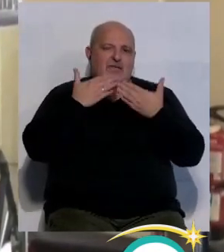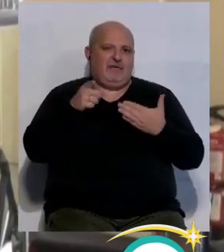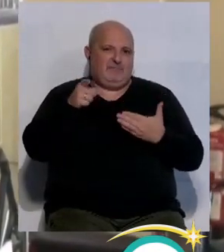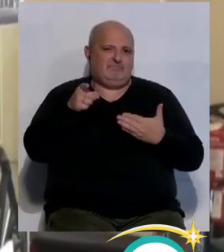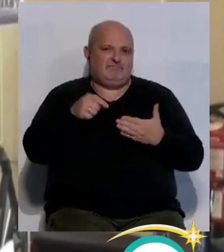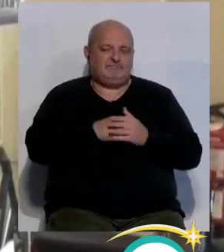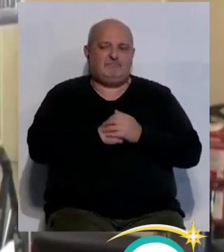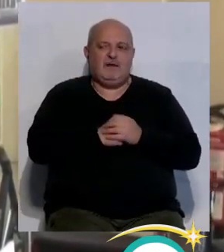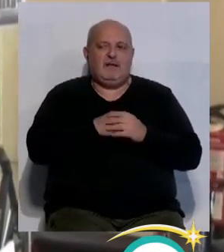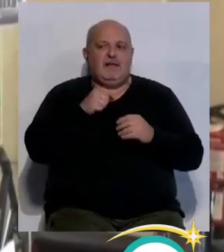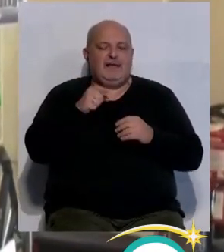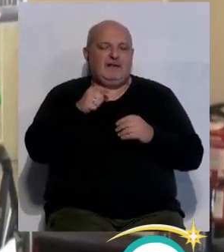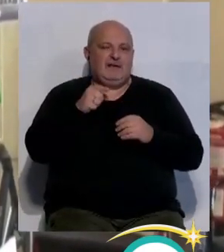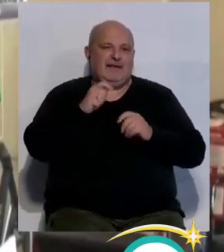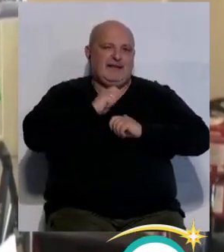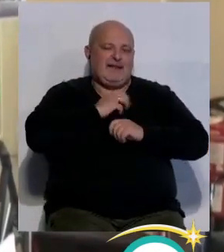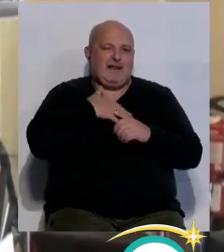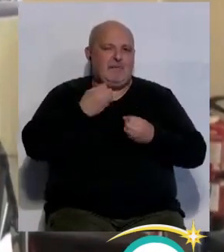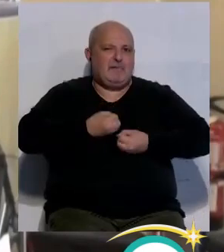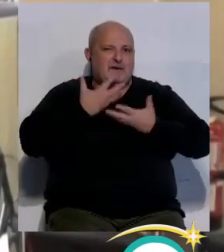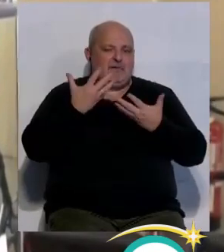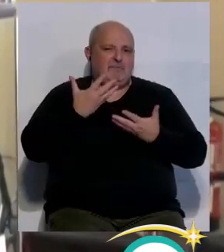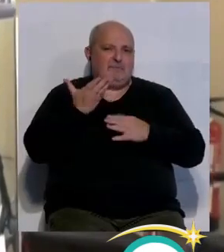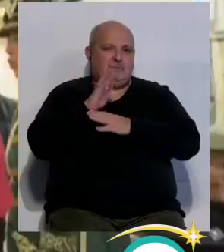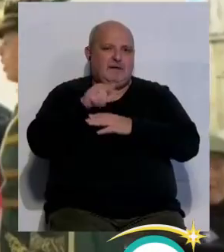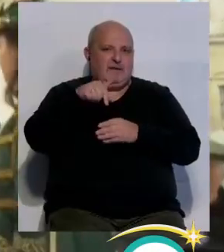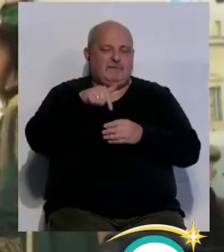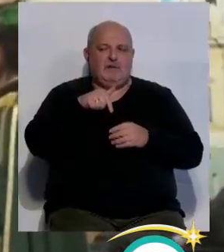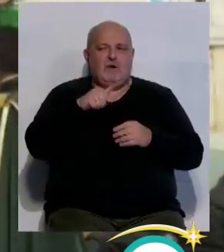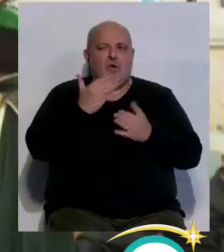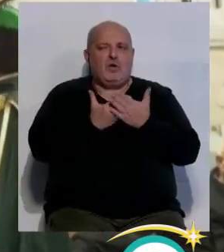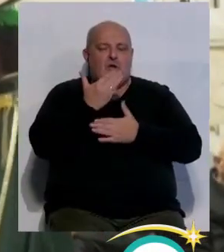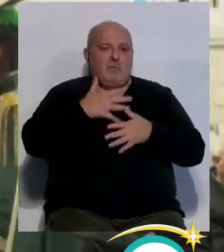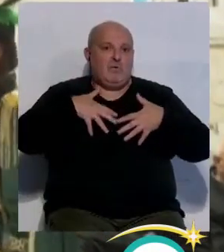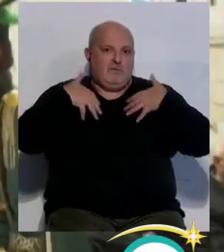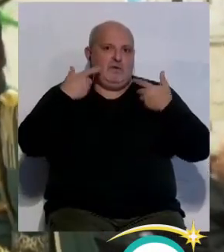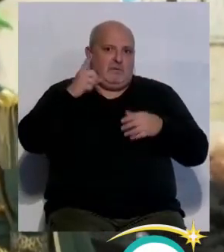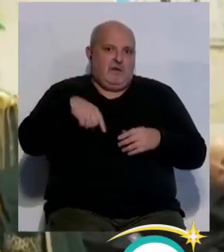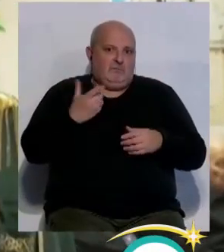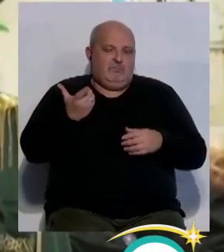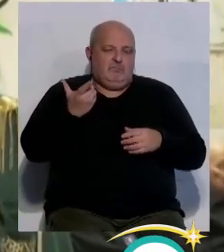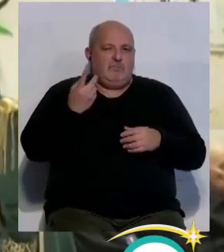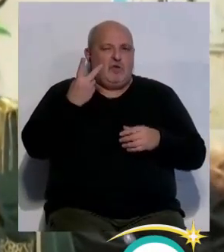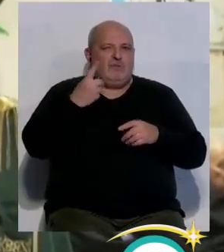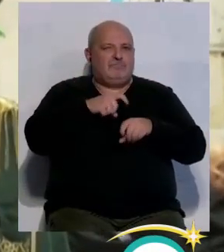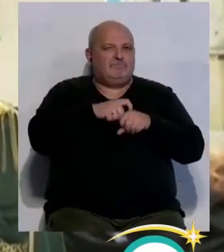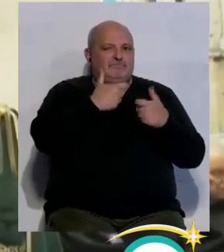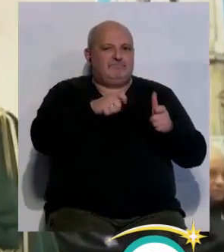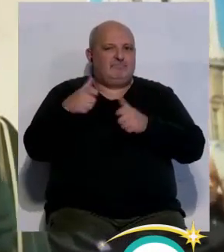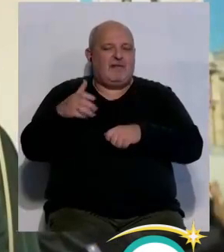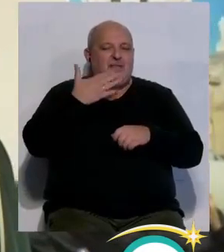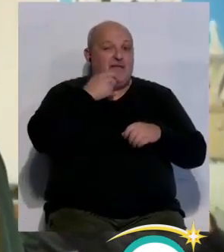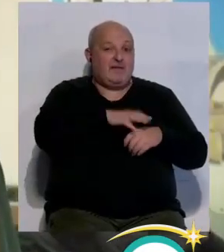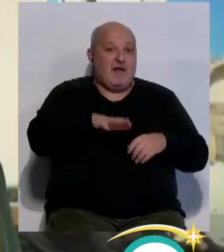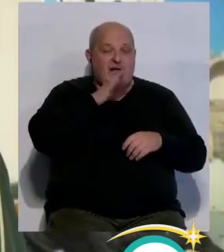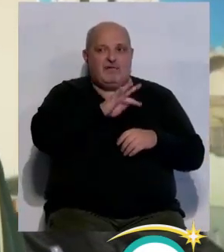agradecerla y eso es lo que queremos expresarle también con nuestra presencia, ¿no? Es una jornada muy emotiva y además que estamos viendo los dos extremos en cuanto a edad. Hemos visto los